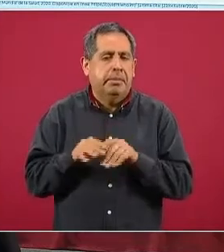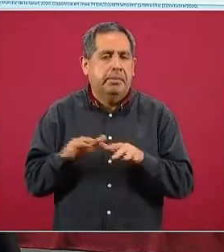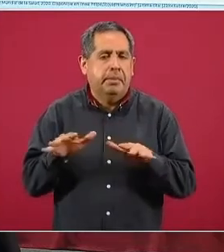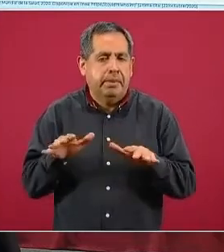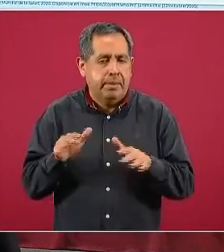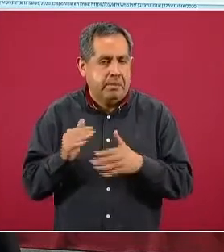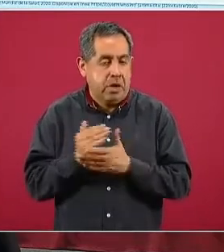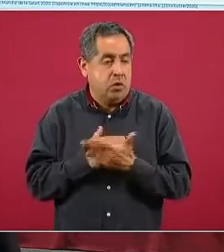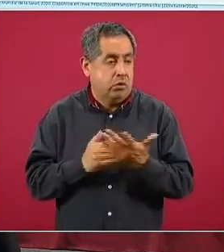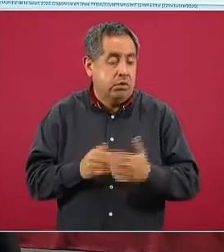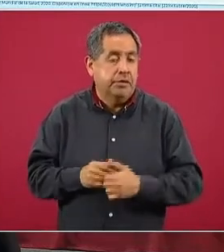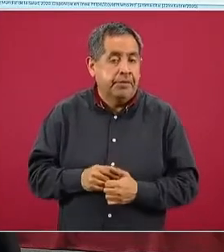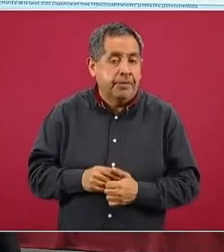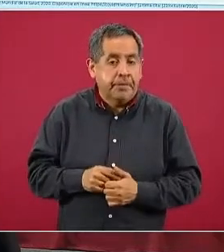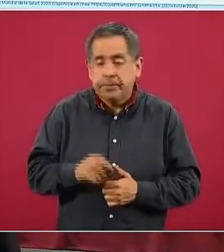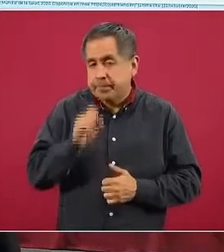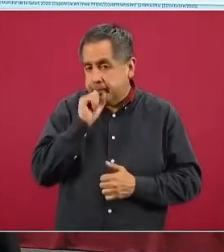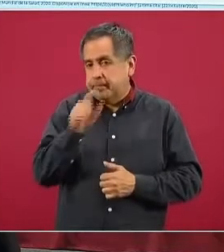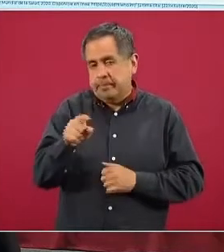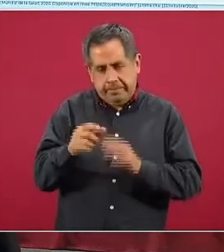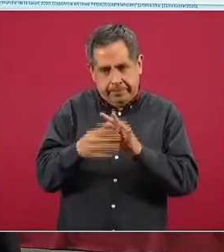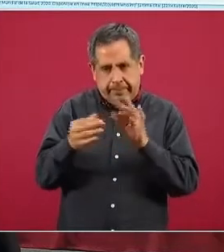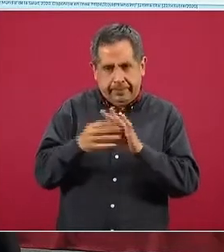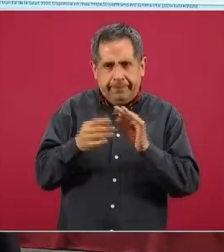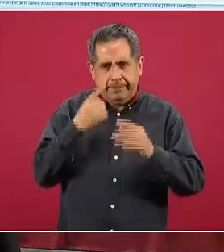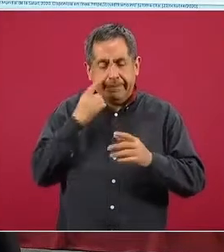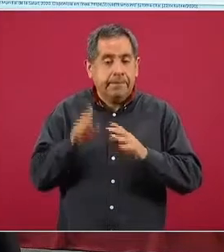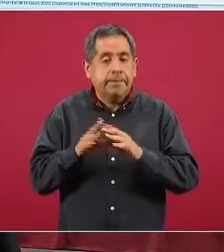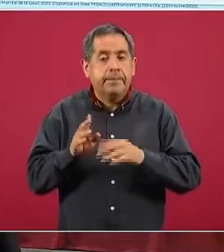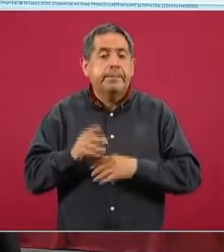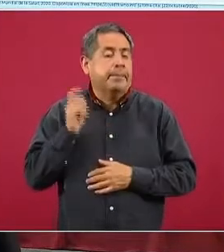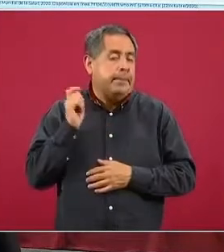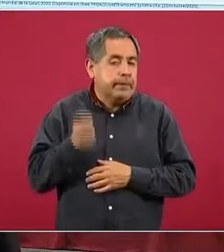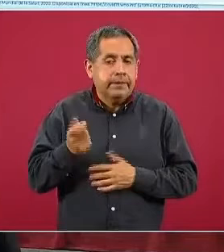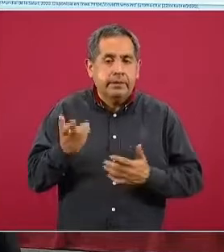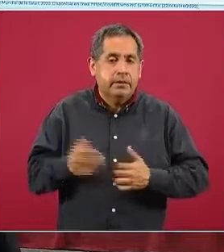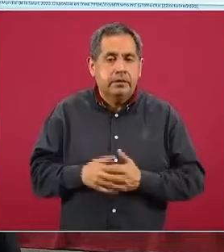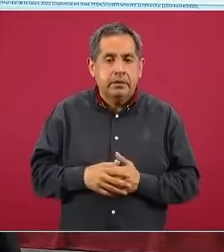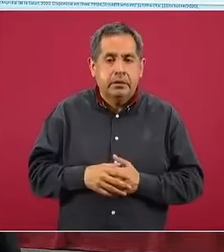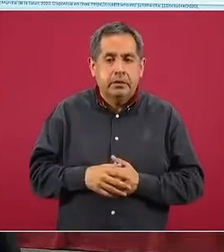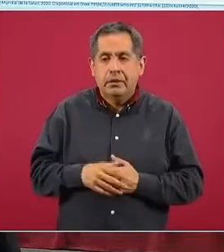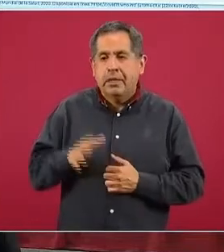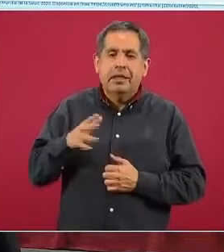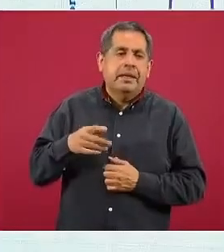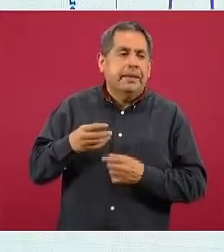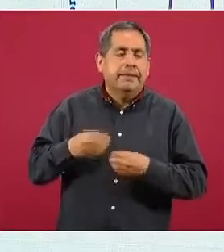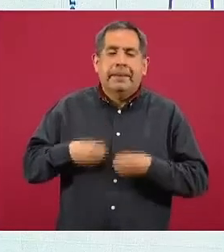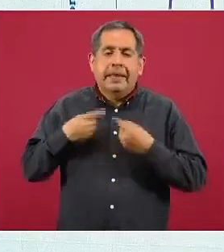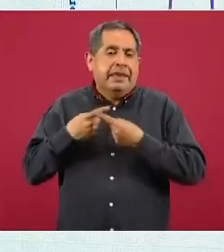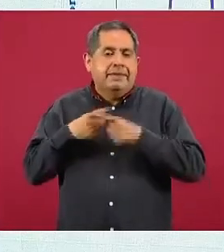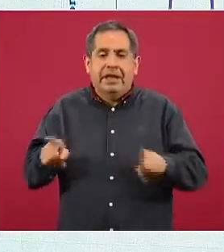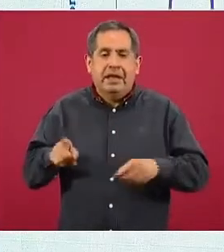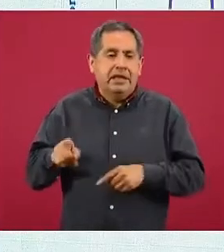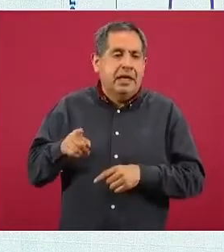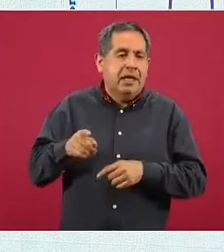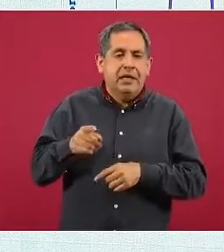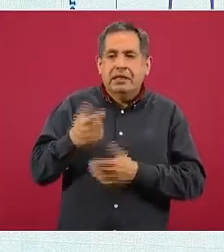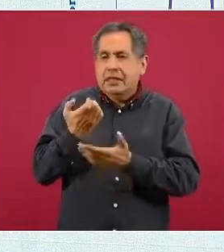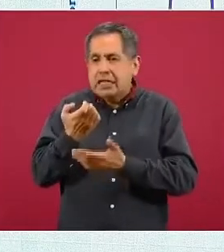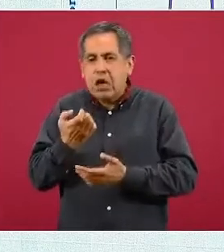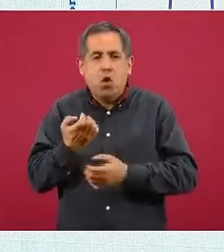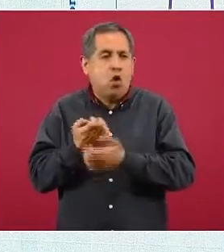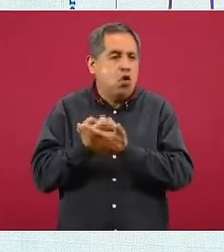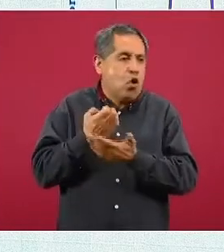importantísimo considerar, como lo hemos explicado en otras ocasiones, que la realidad socioeconómica, la capacidad de